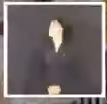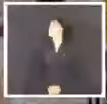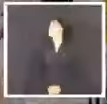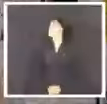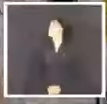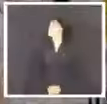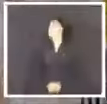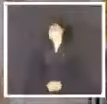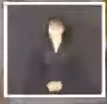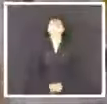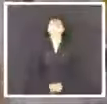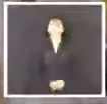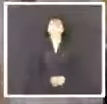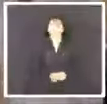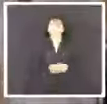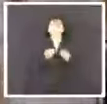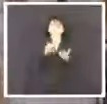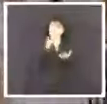Muchas gracias.